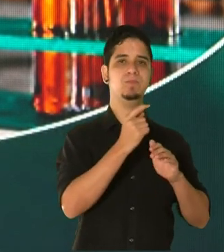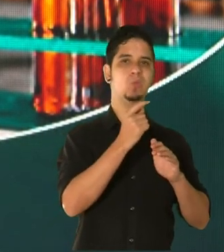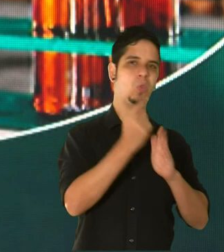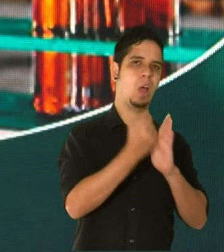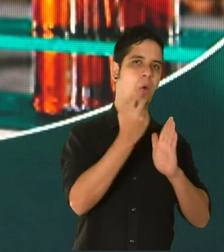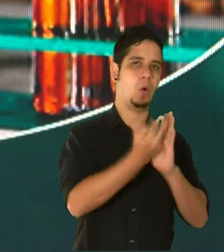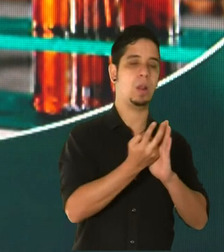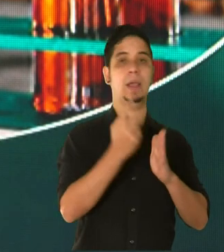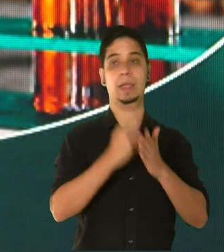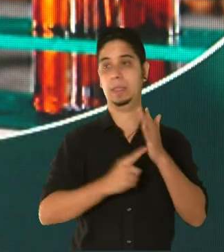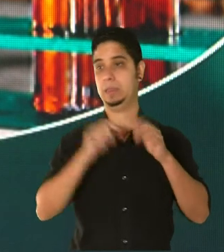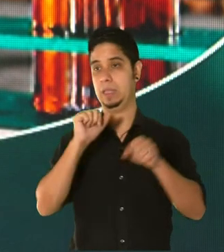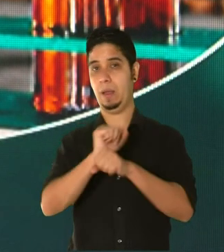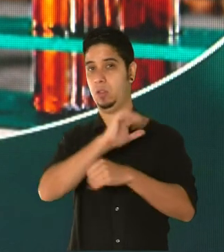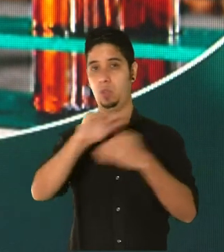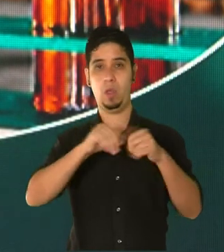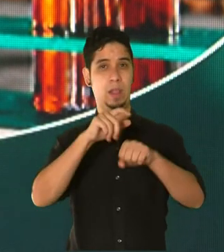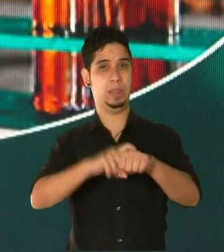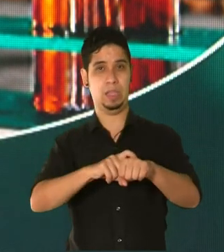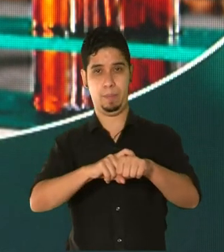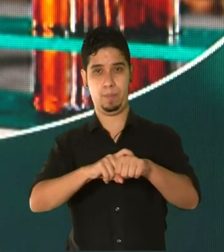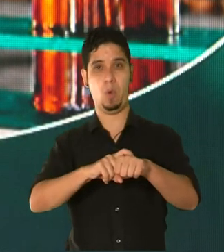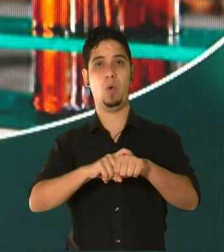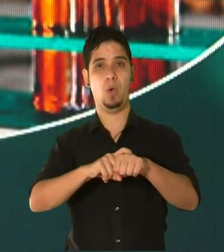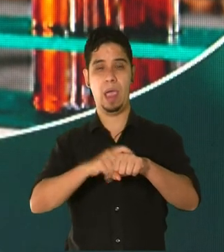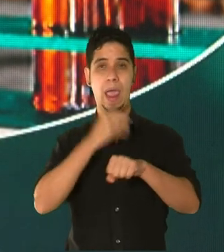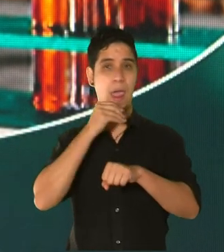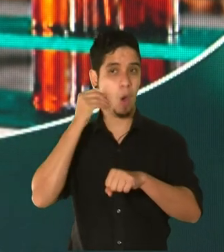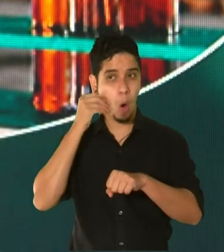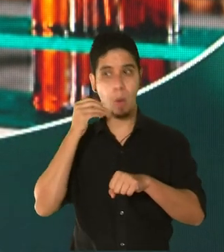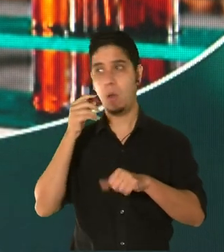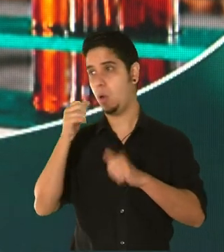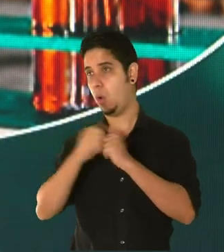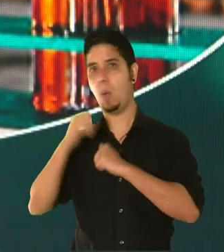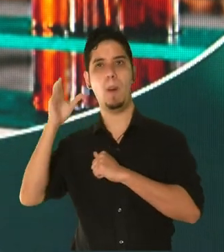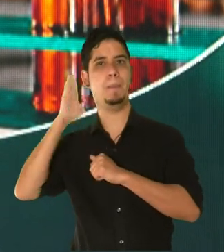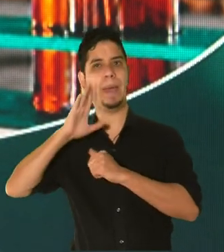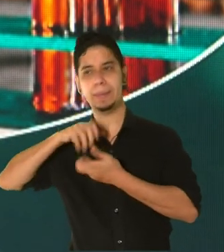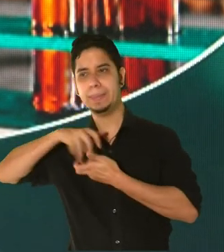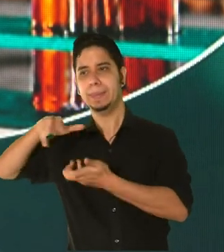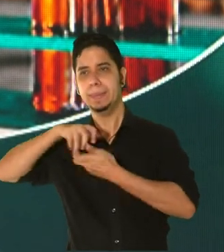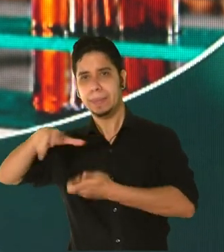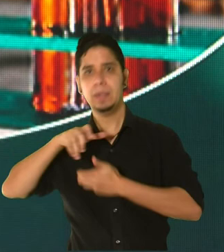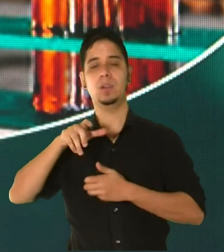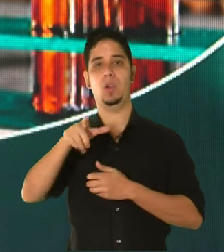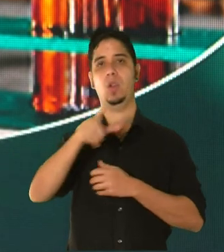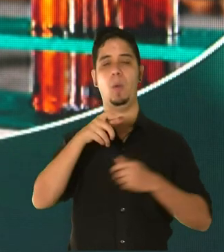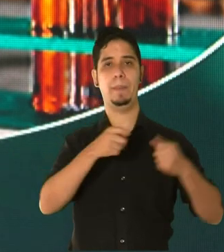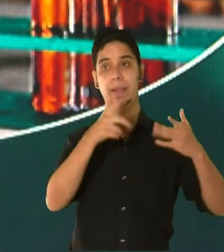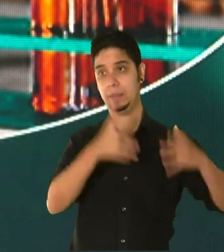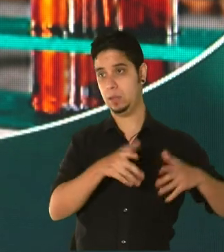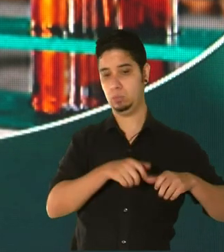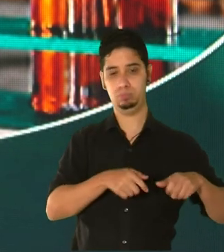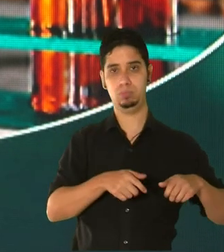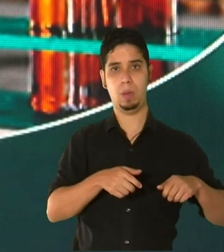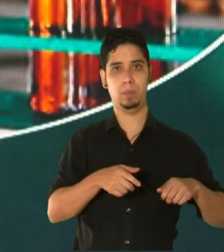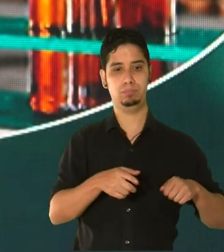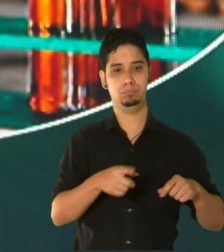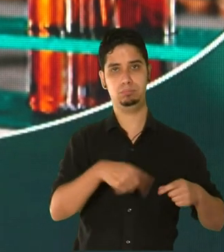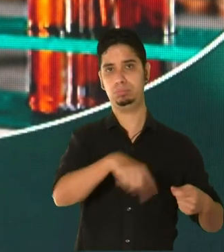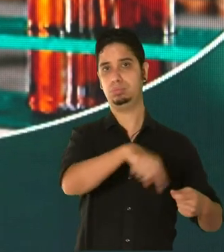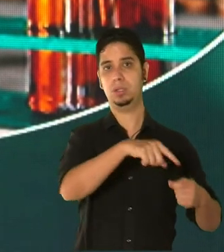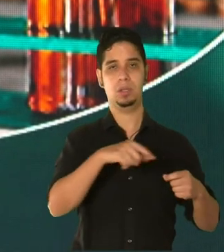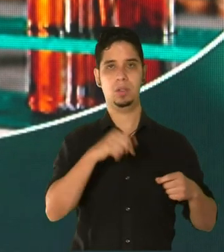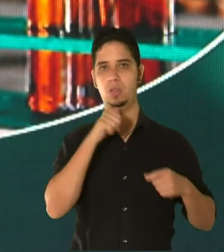un sweater mina de esta oficina la casa restaurante cuido todo en uno y uno tenía que estar trabajando y no puede